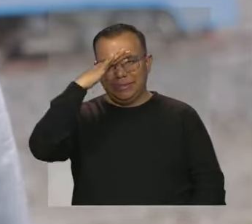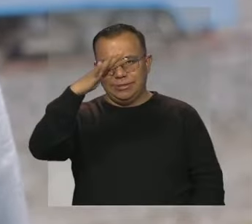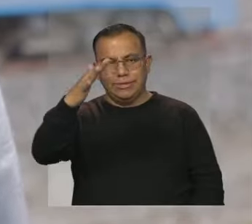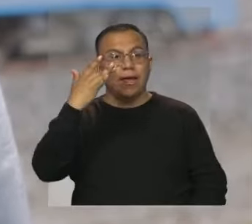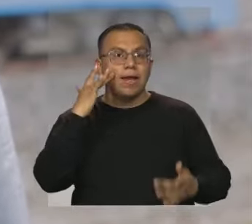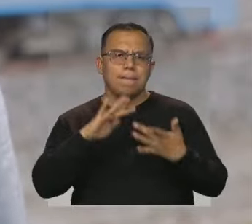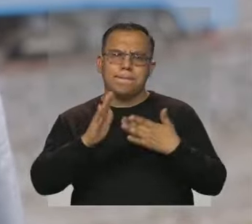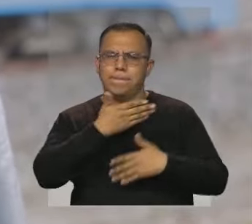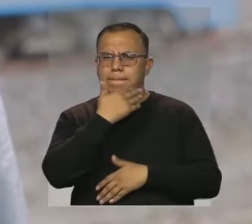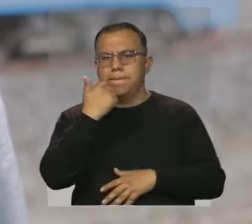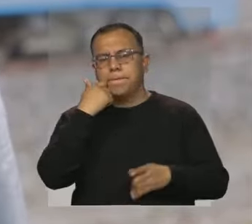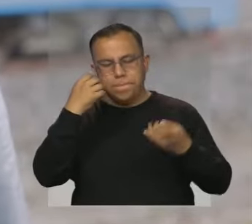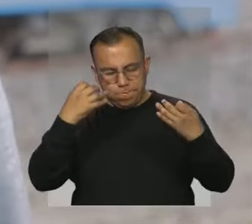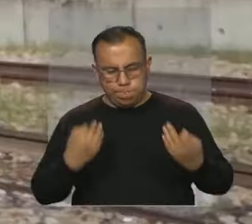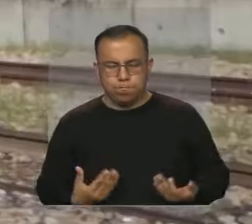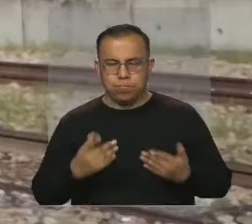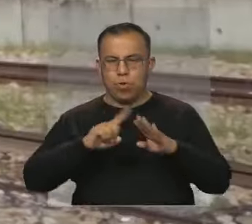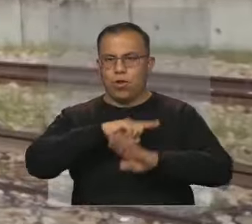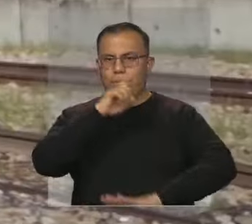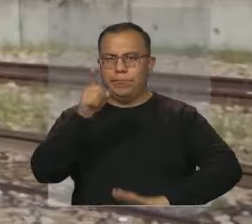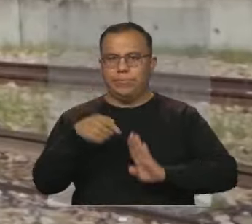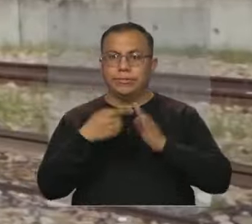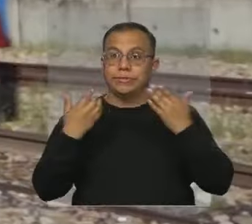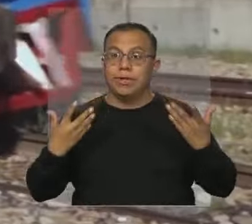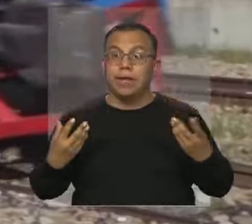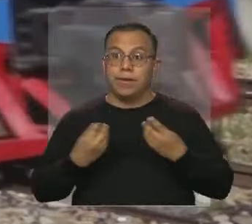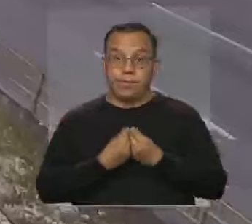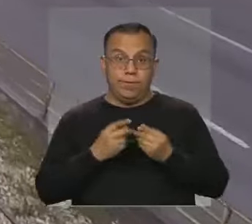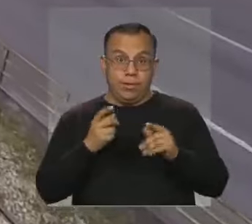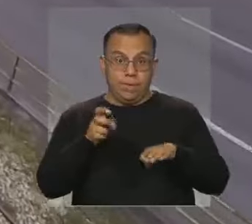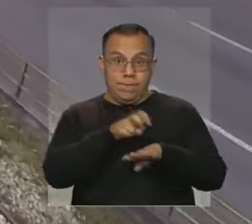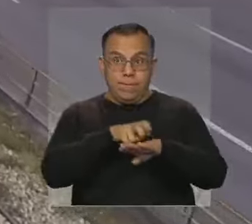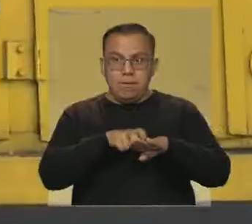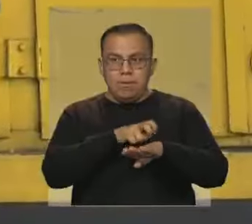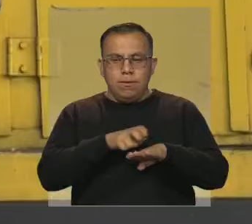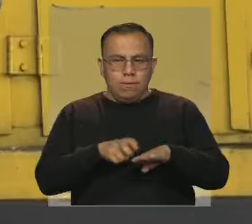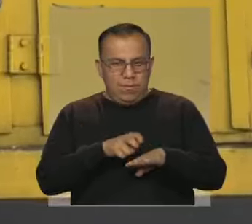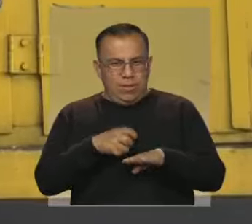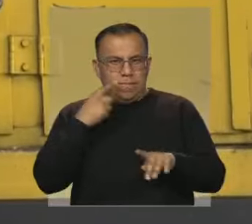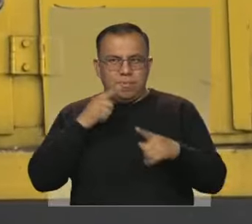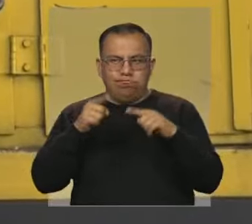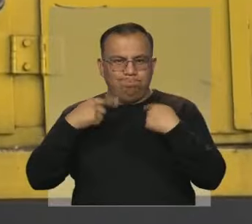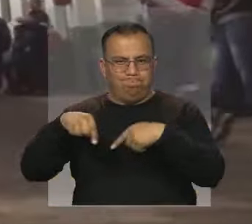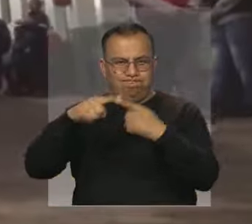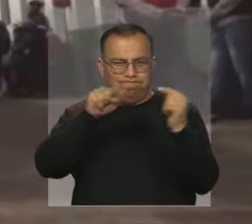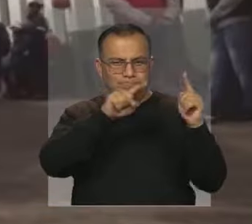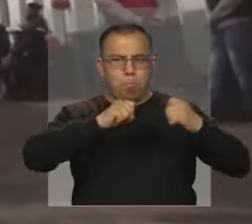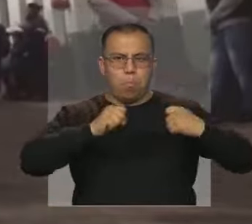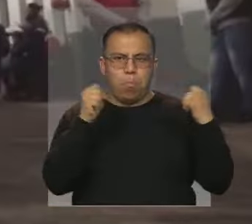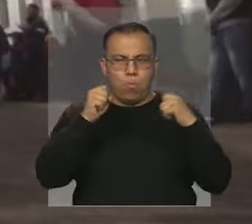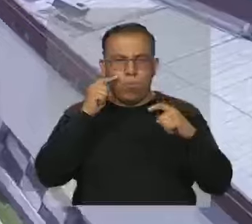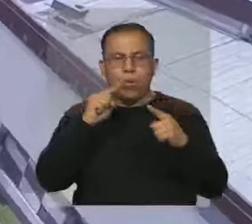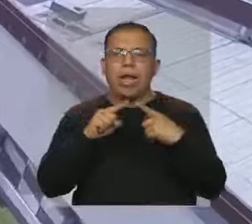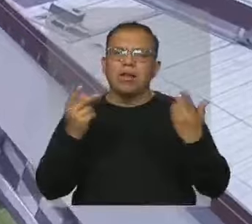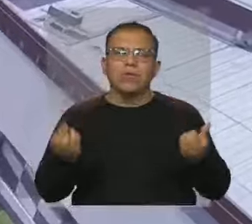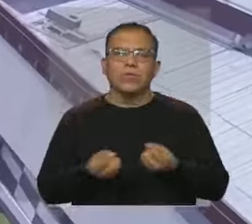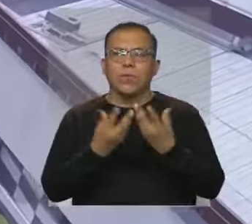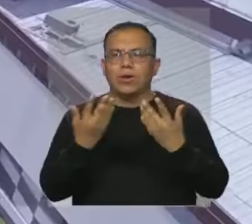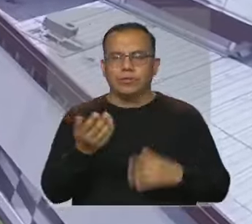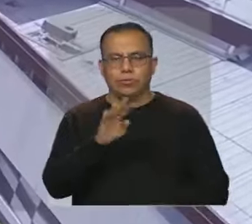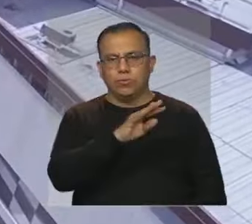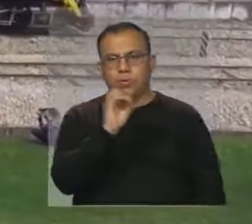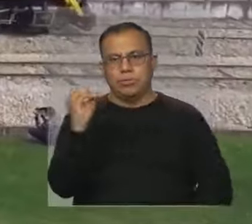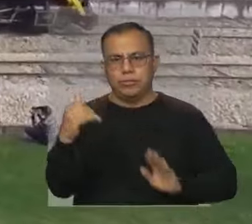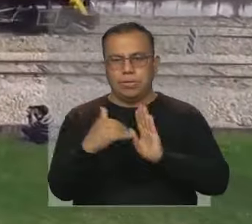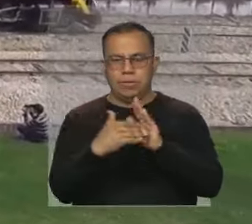mejoras logísticas que van a beneficiar a todo el país en cuanto a pasajeros sei el tren turístico de la sabana de Bogotá moviliza cerca de